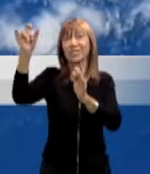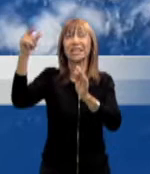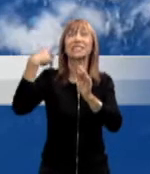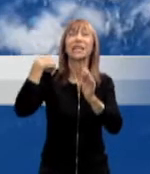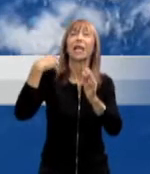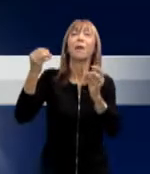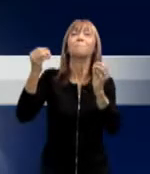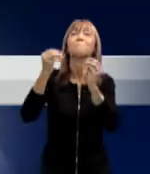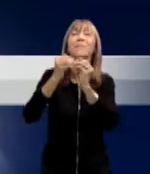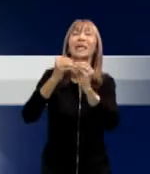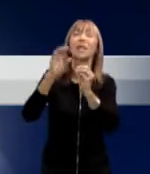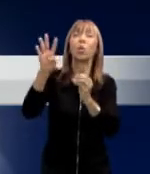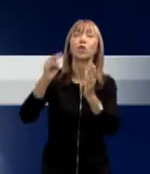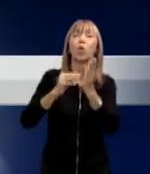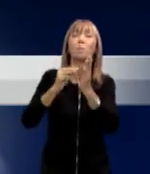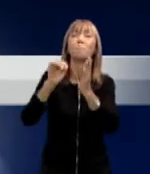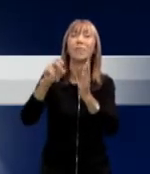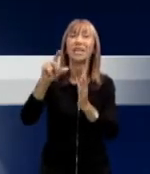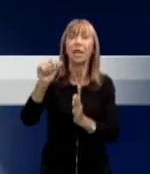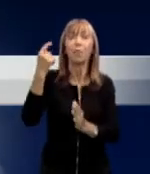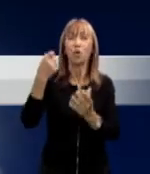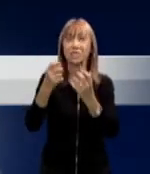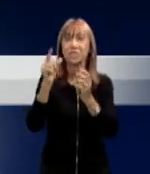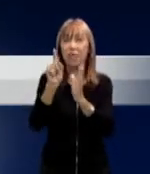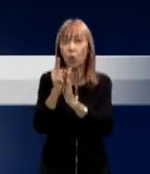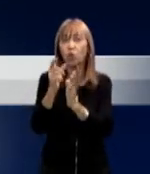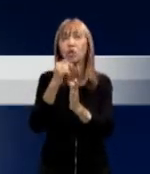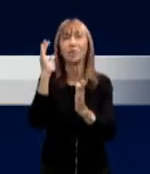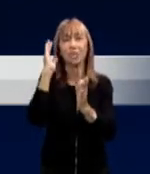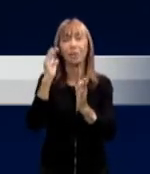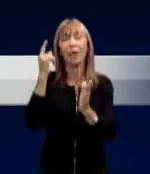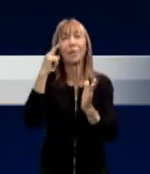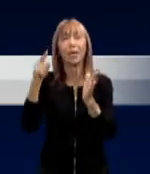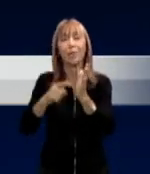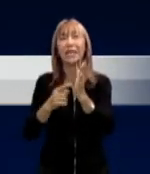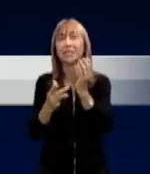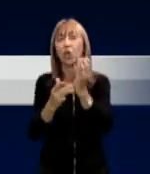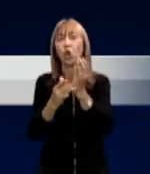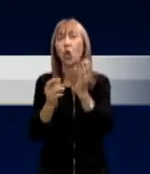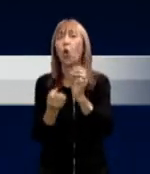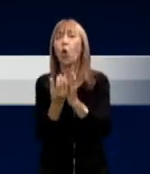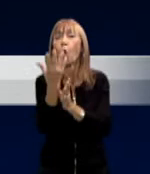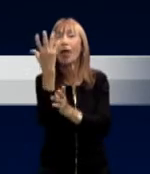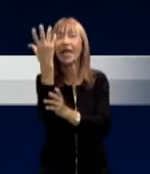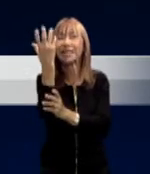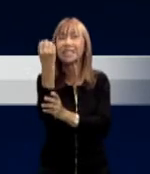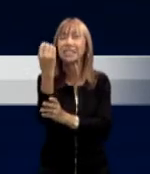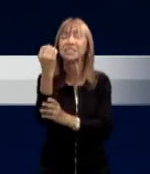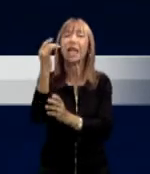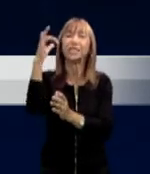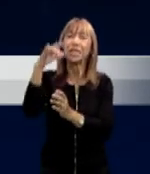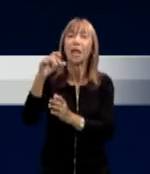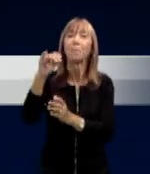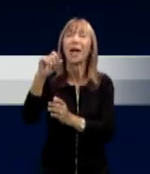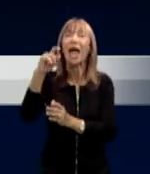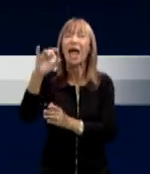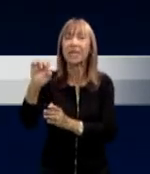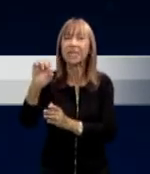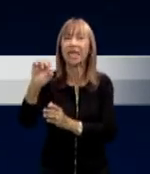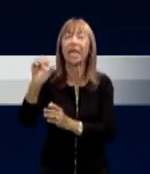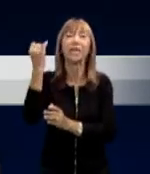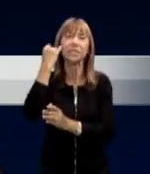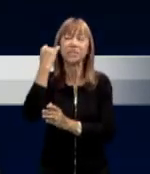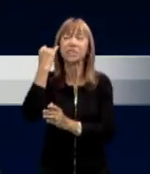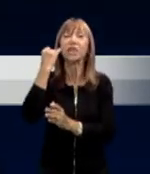de más de 4 millas por segundo y servirá para el desarrollo de tecnologías de cohetes reutilizables y módulos de aterrizaje en Marte. Si